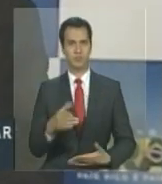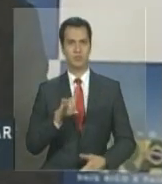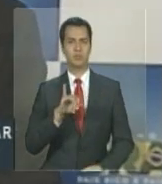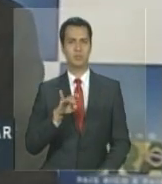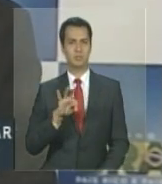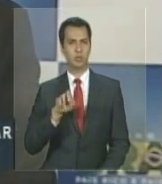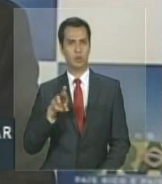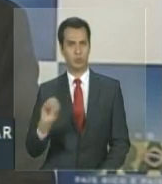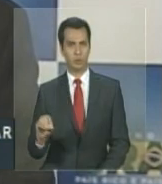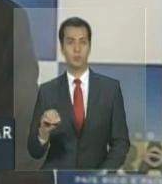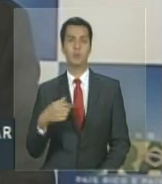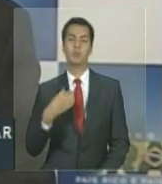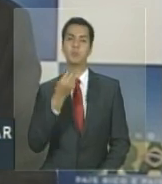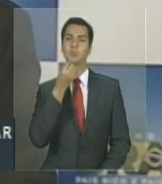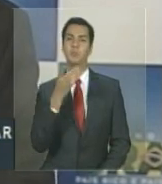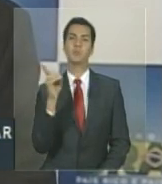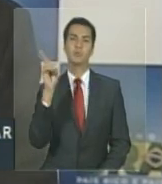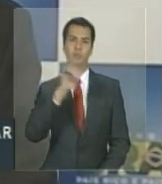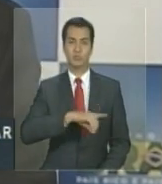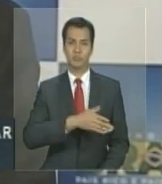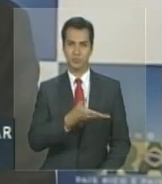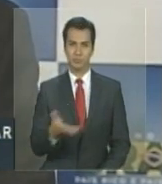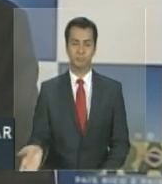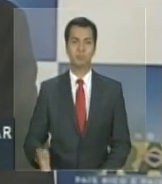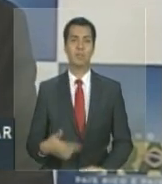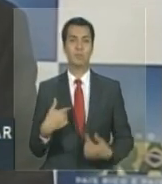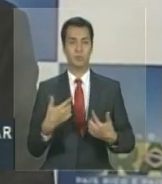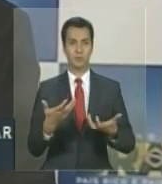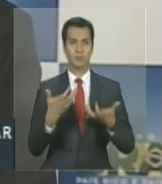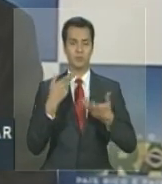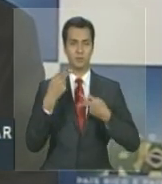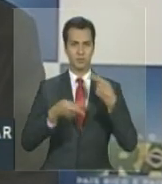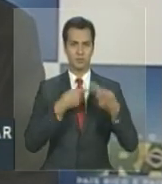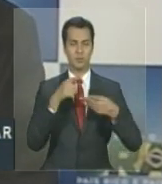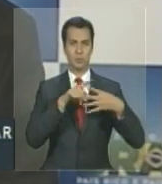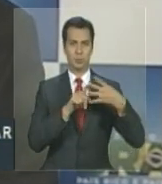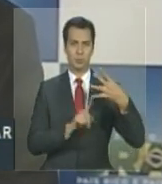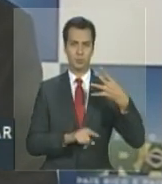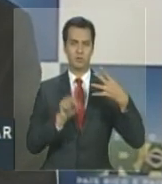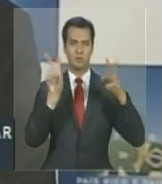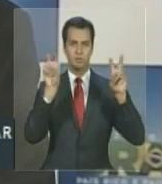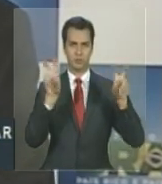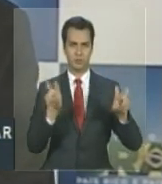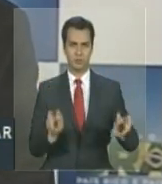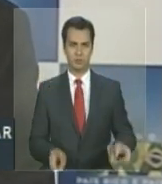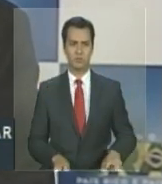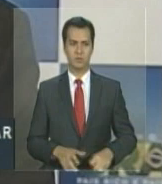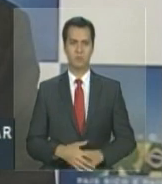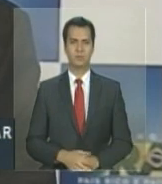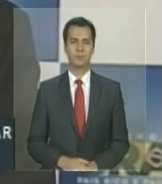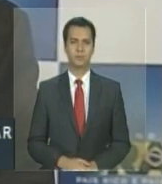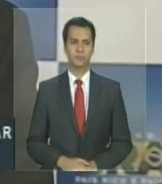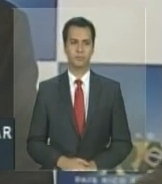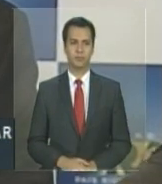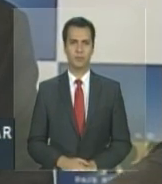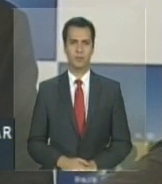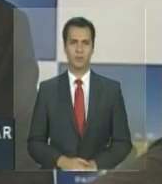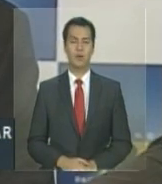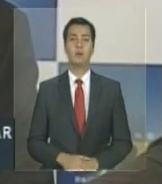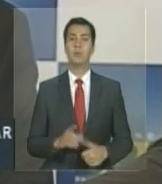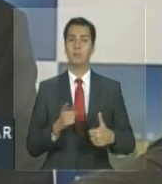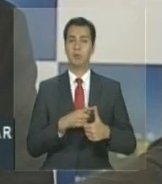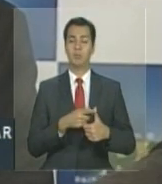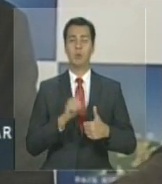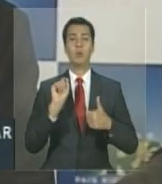Bom dia. Eu quero falar sobre quatro assuntos. Primeiro que la campaña